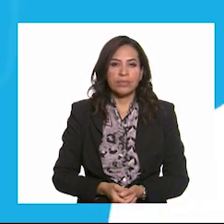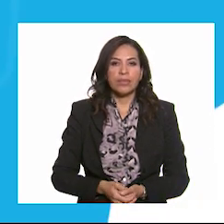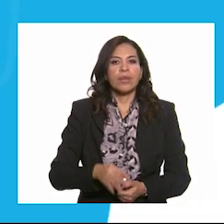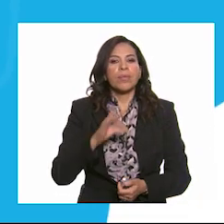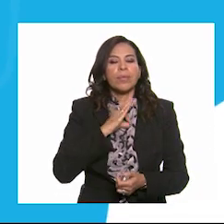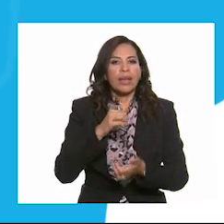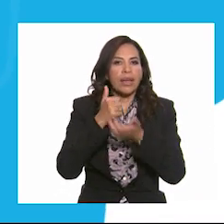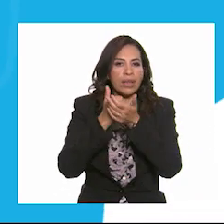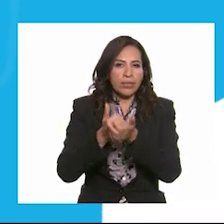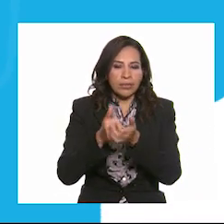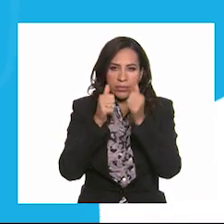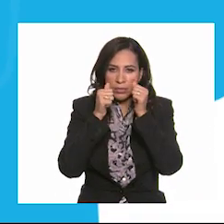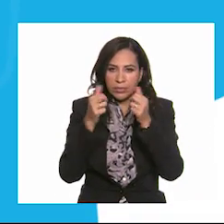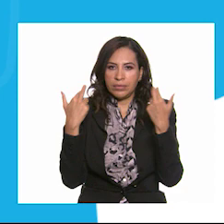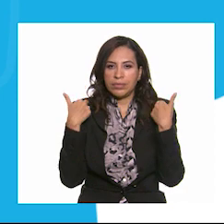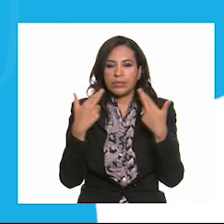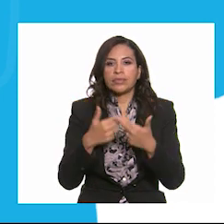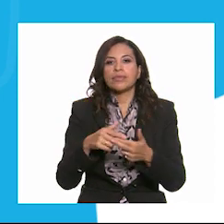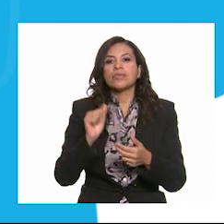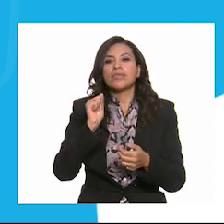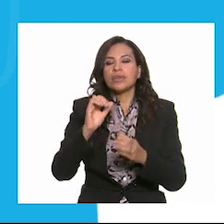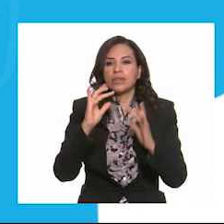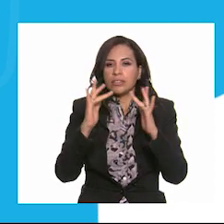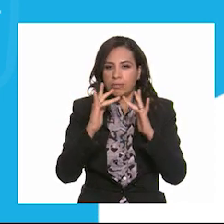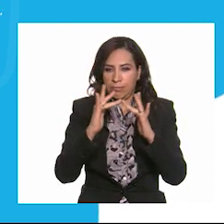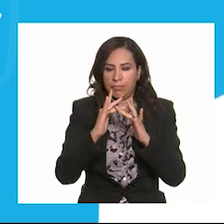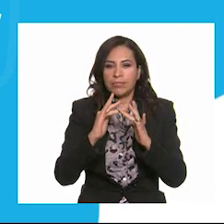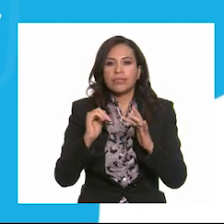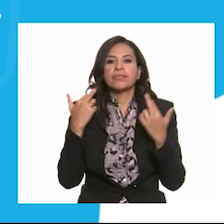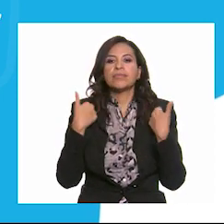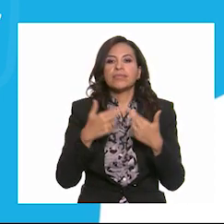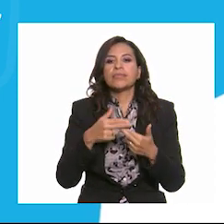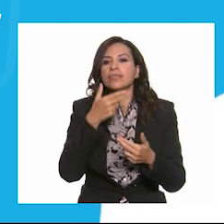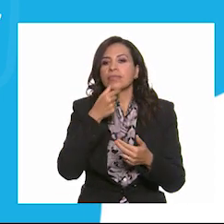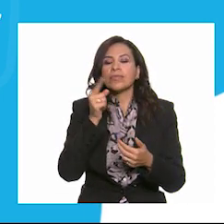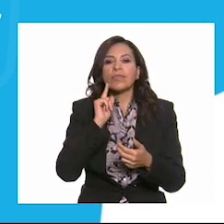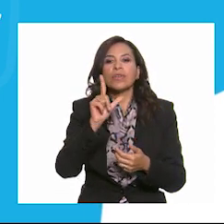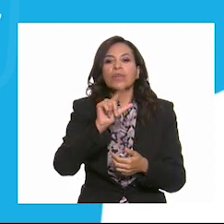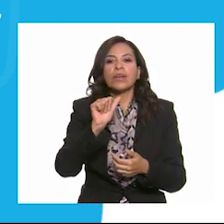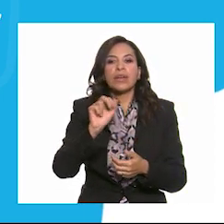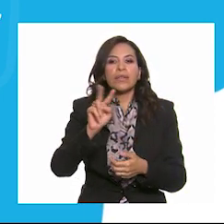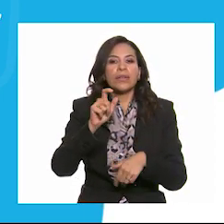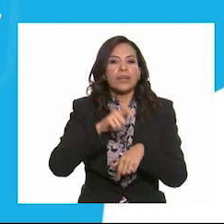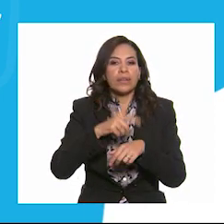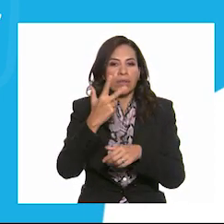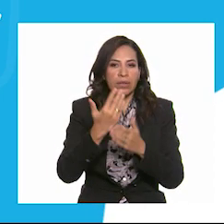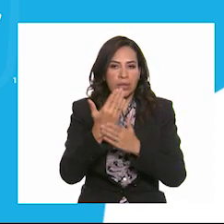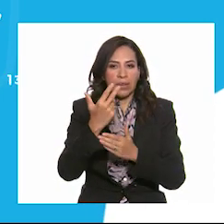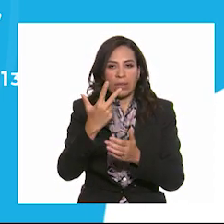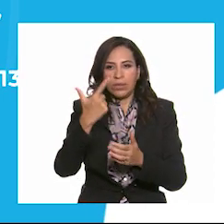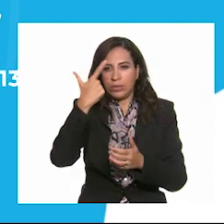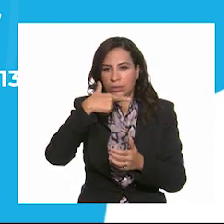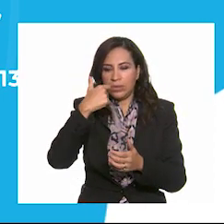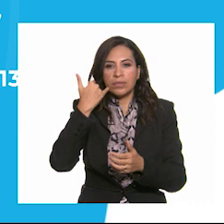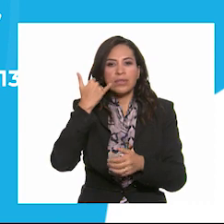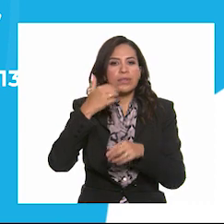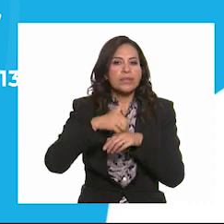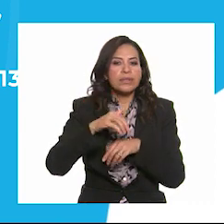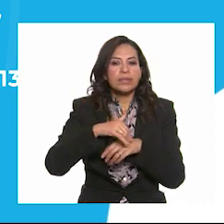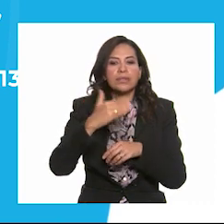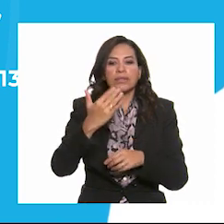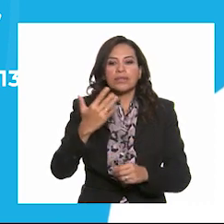Para solicitar apoyo pedagógico, comunícate con maestras y maestros de lunes a viernes de 8 a 20 horas al